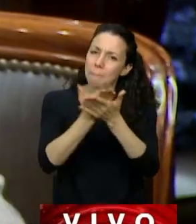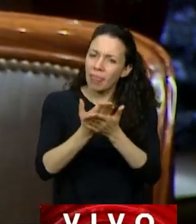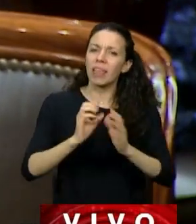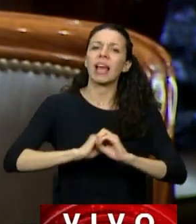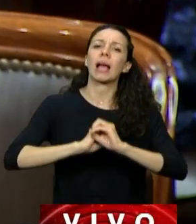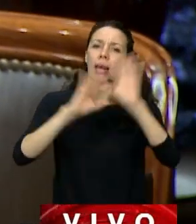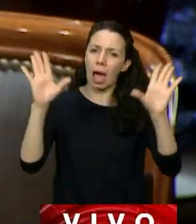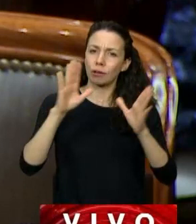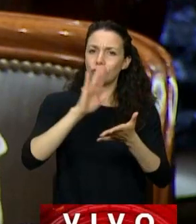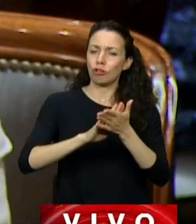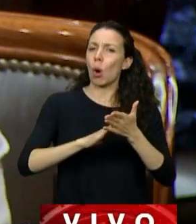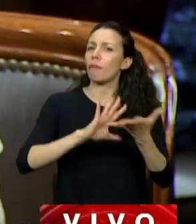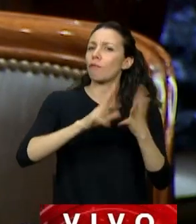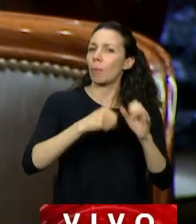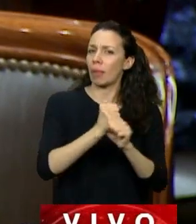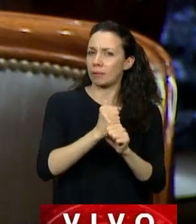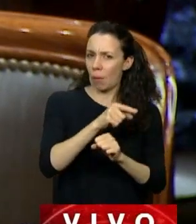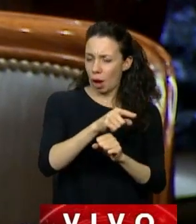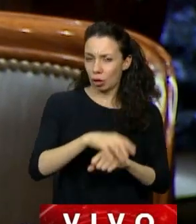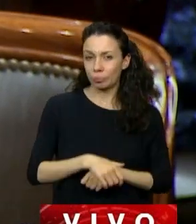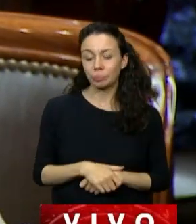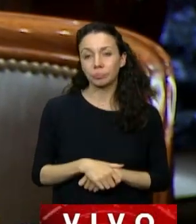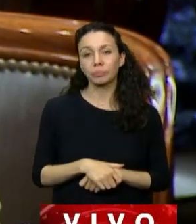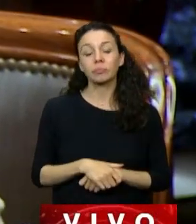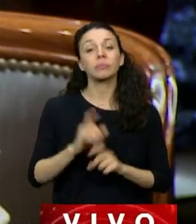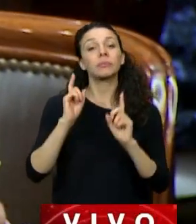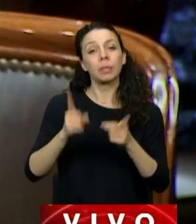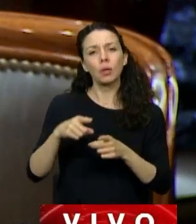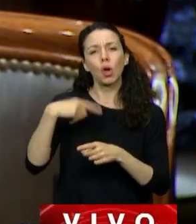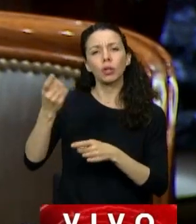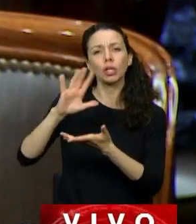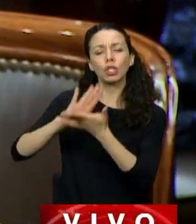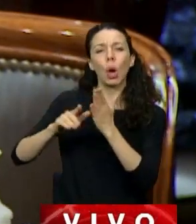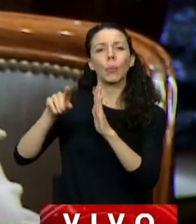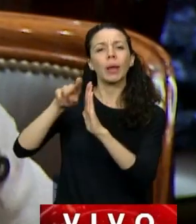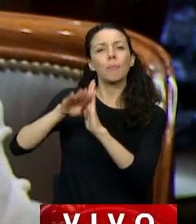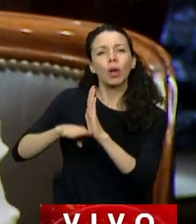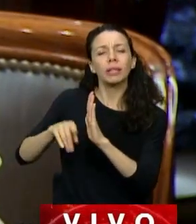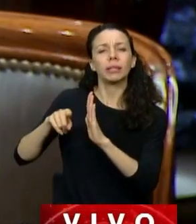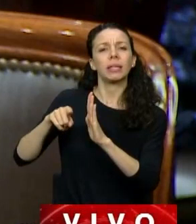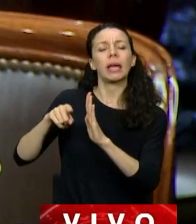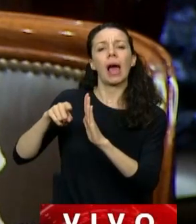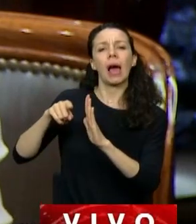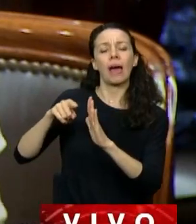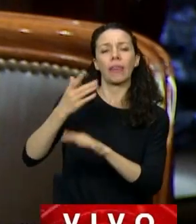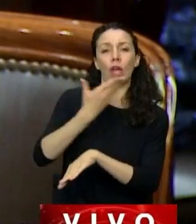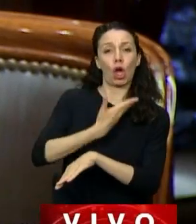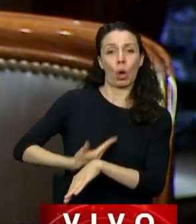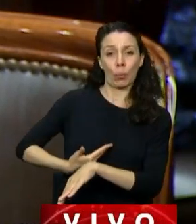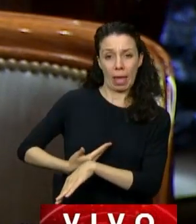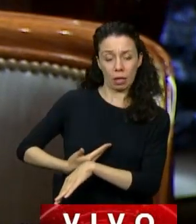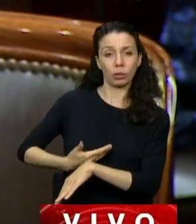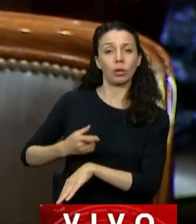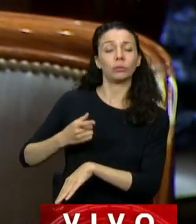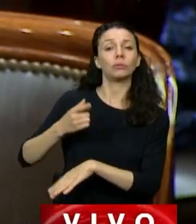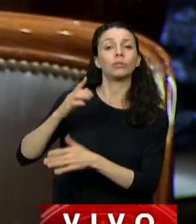facultad. Otra cuestión, presidente, vemos lo mismo respecto a una política transversal que nos presenta el Gobierno respecto a lo